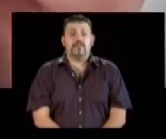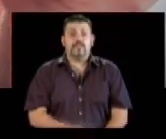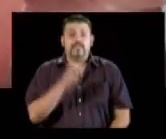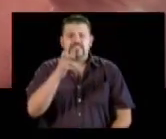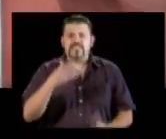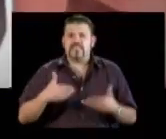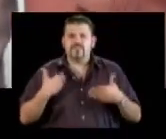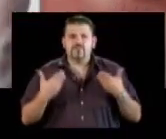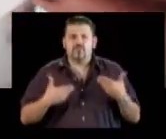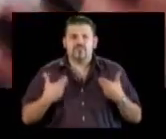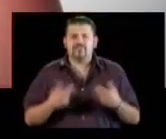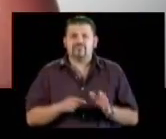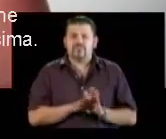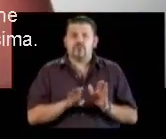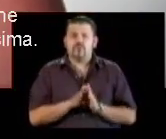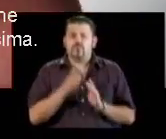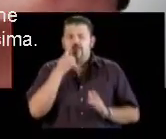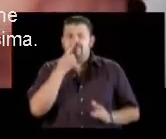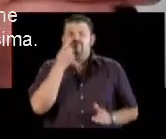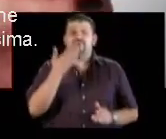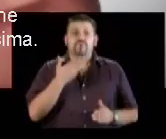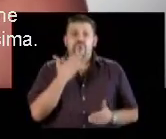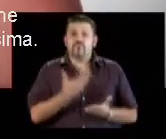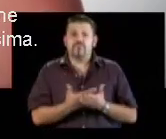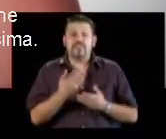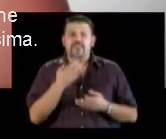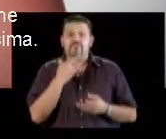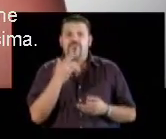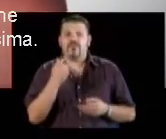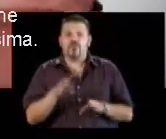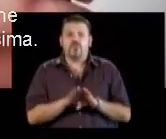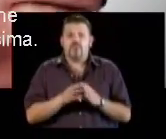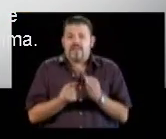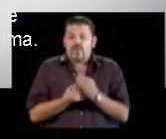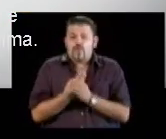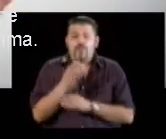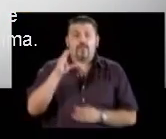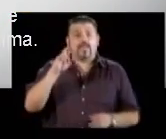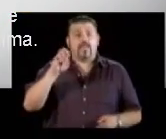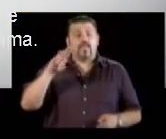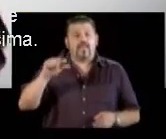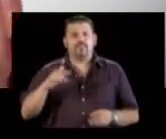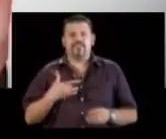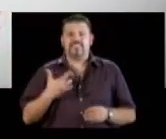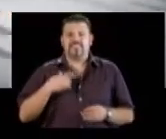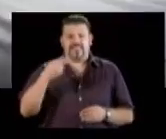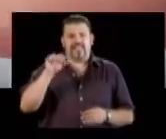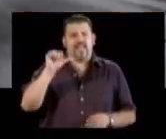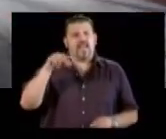Disfruta de una sensación perfumada y suave mientras decoras tu piel con la nueva crema corporal con brillos de Angelísimo.